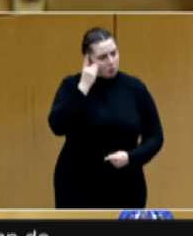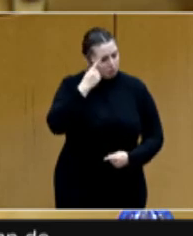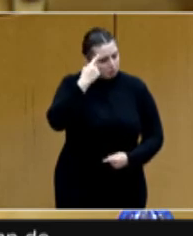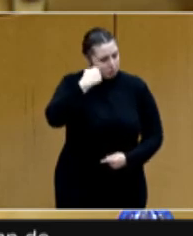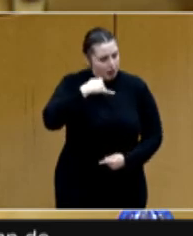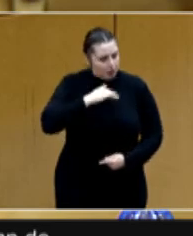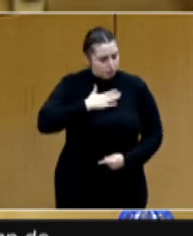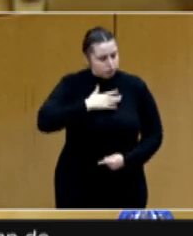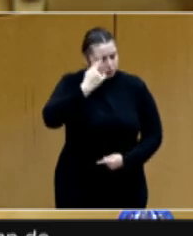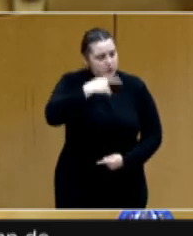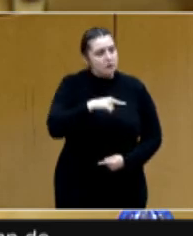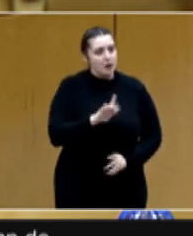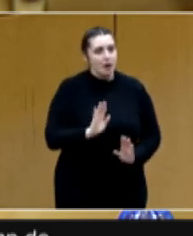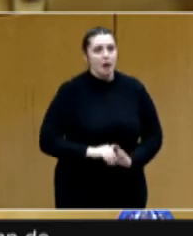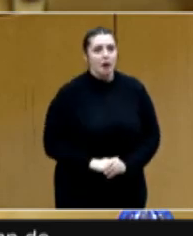down